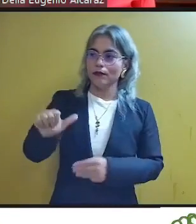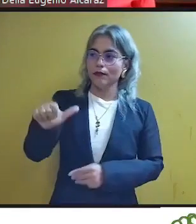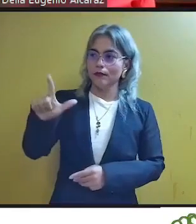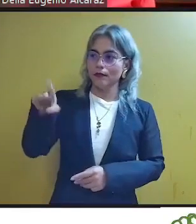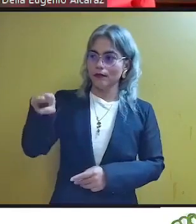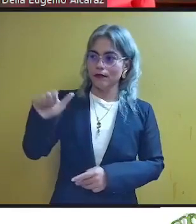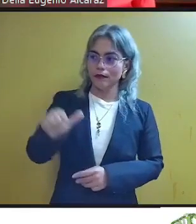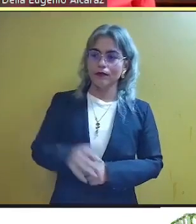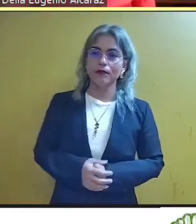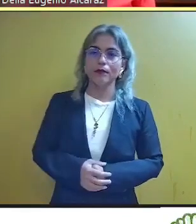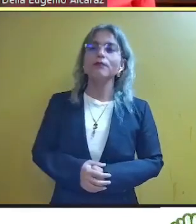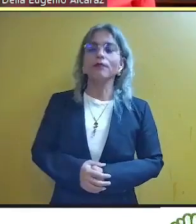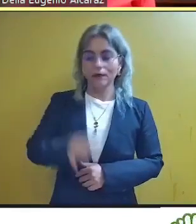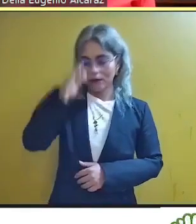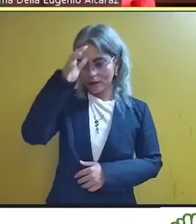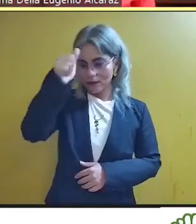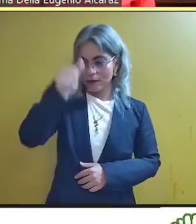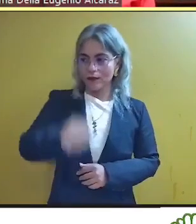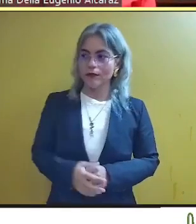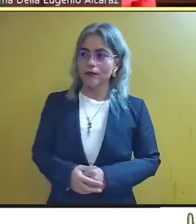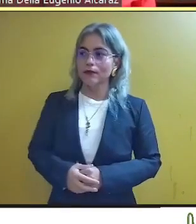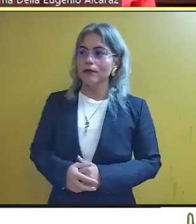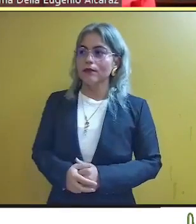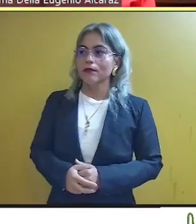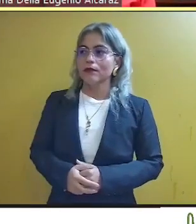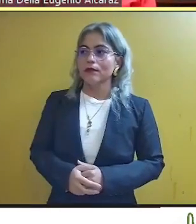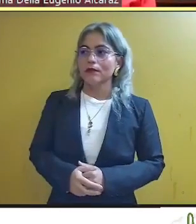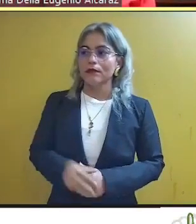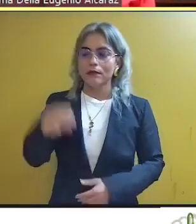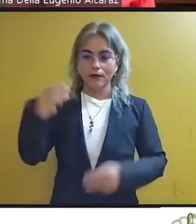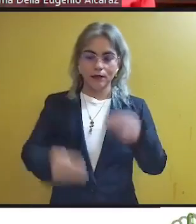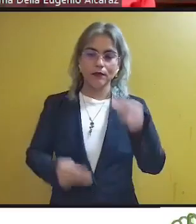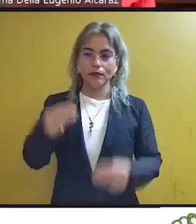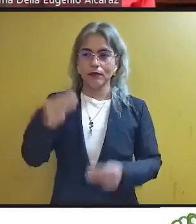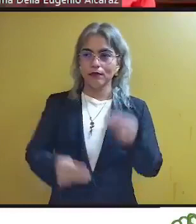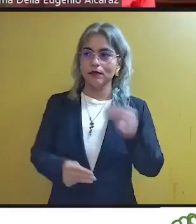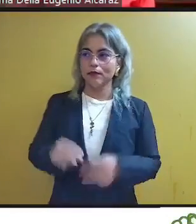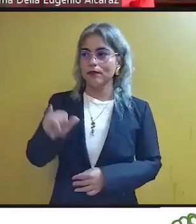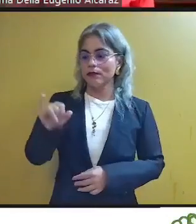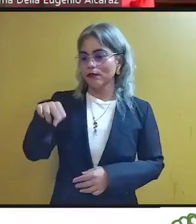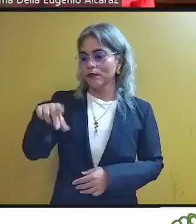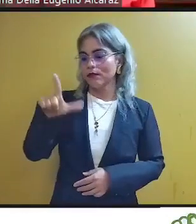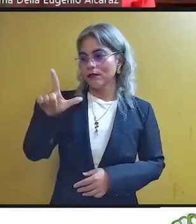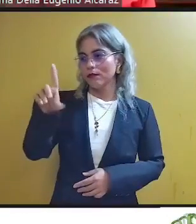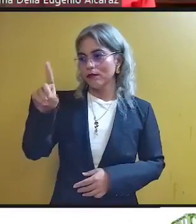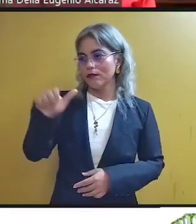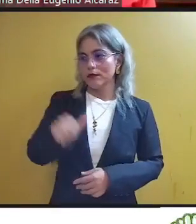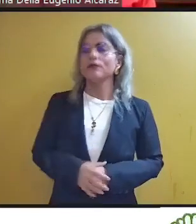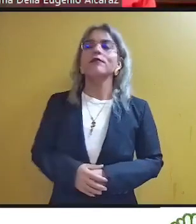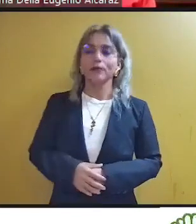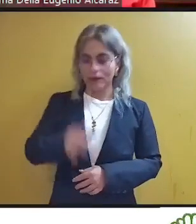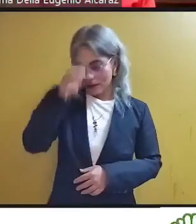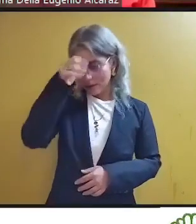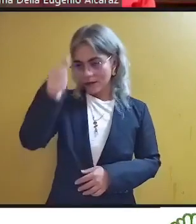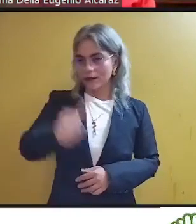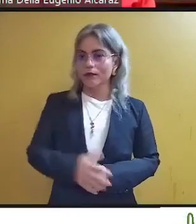Eugenio Alcaraz. Es mi proyecto. Gracias, magistrada. Magistrada Isla Rosa Delgado Brito. A favor del